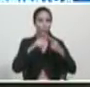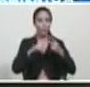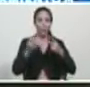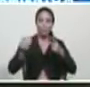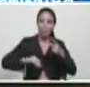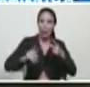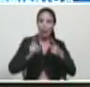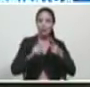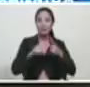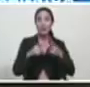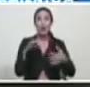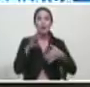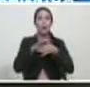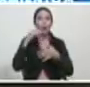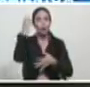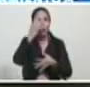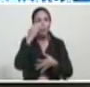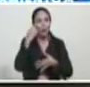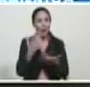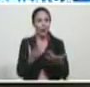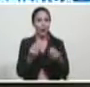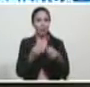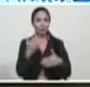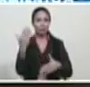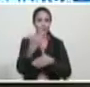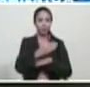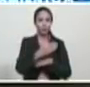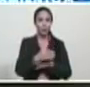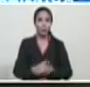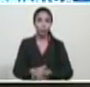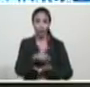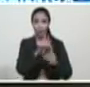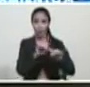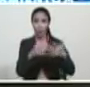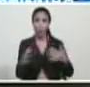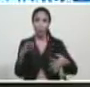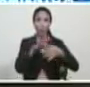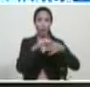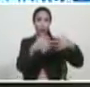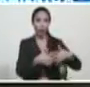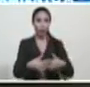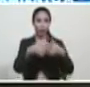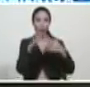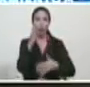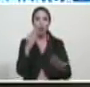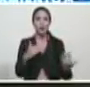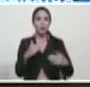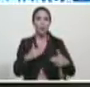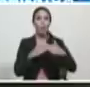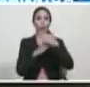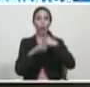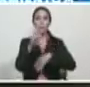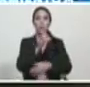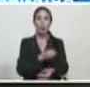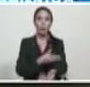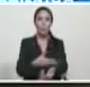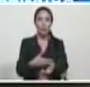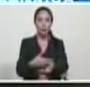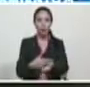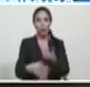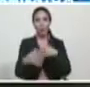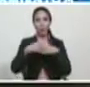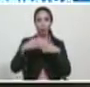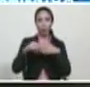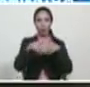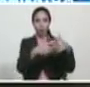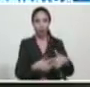Europa, la Unión Europea, cómplice de Donald Trump, nos tiene secuestrados 5.000 millones de dólares. En Estados